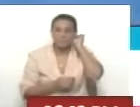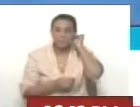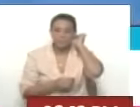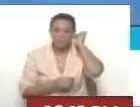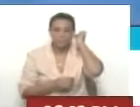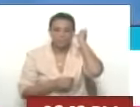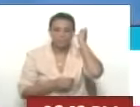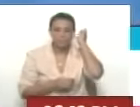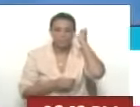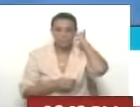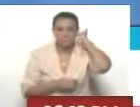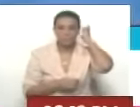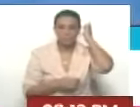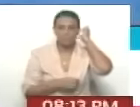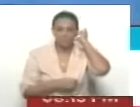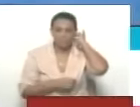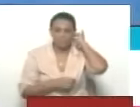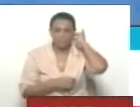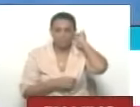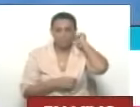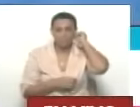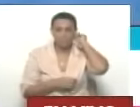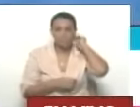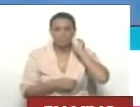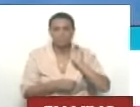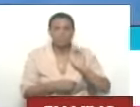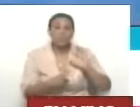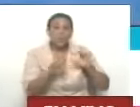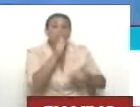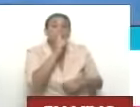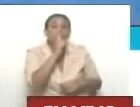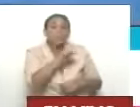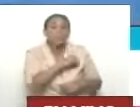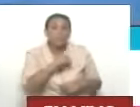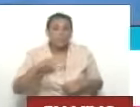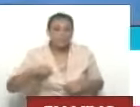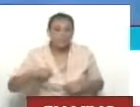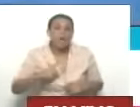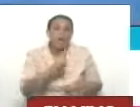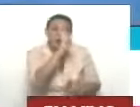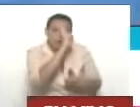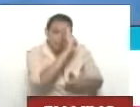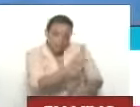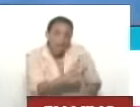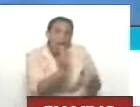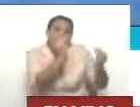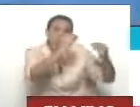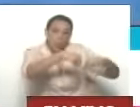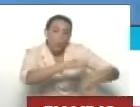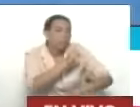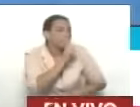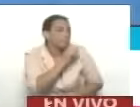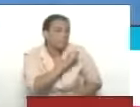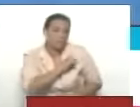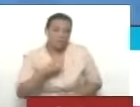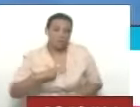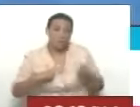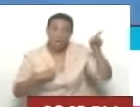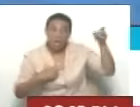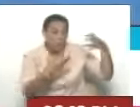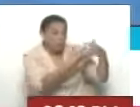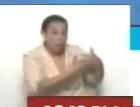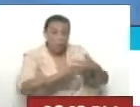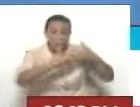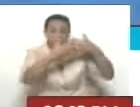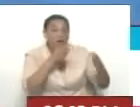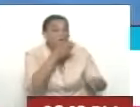Cuando uno va a este tipo de conversaciones privadas, nosotros sabemos respetar que sea privada, ellos no. Cada vez